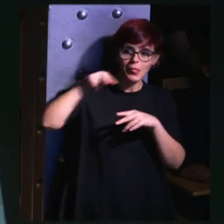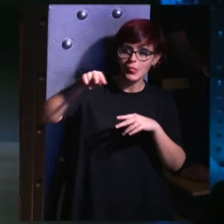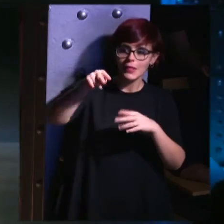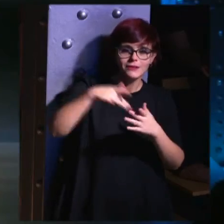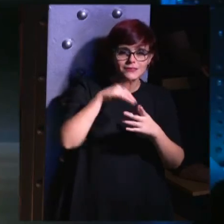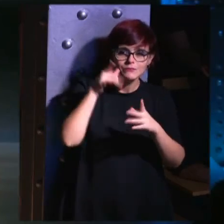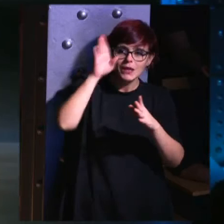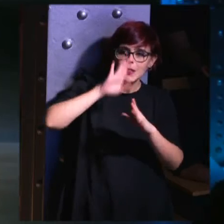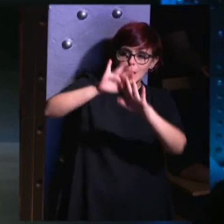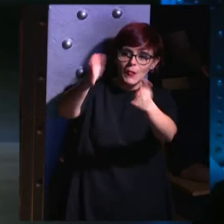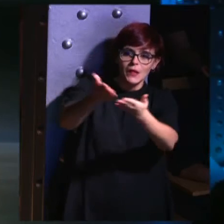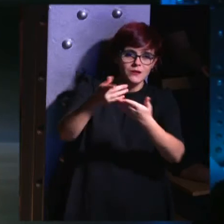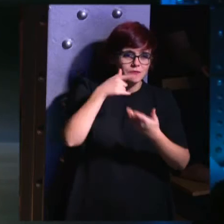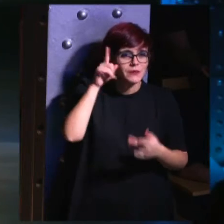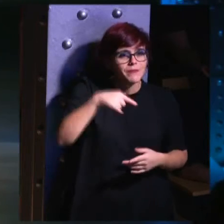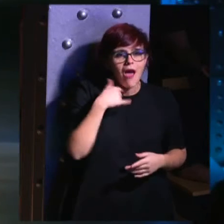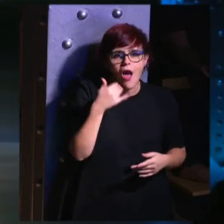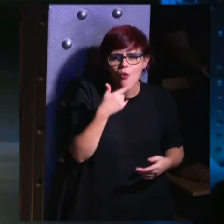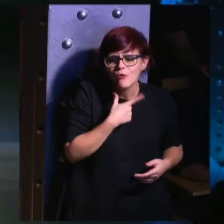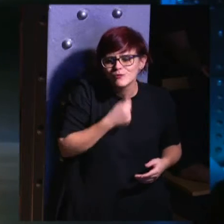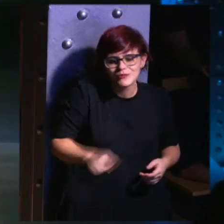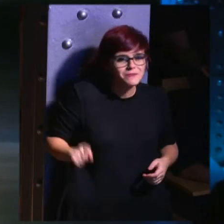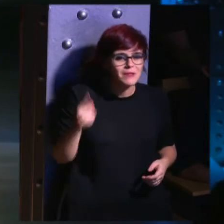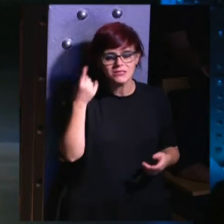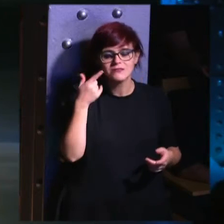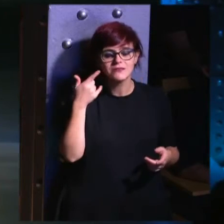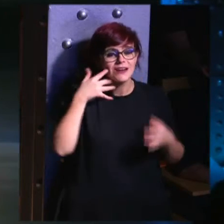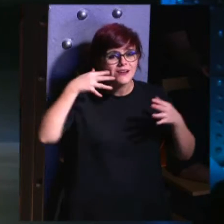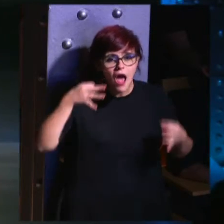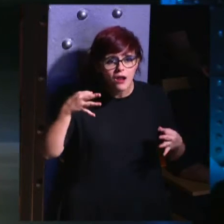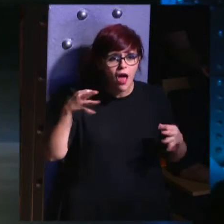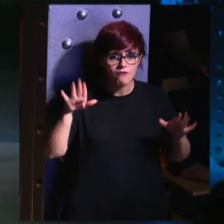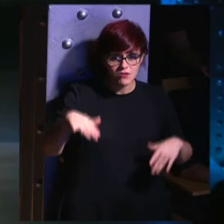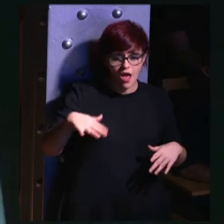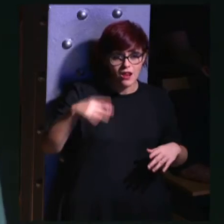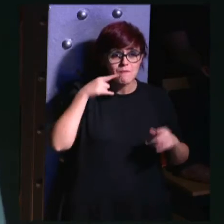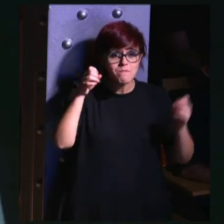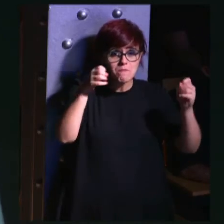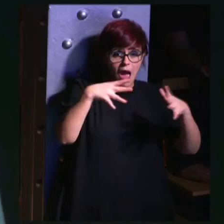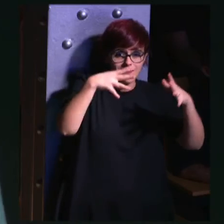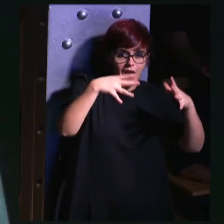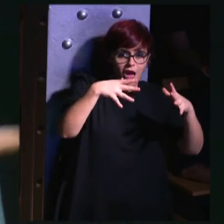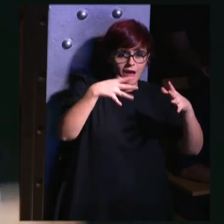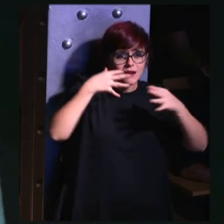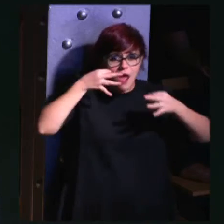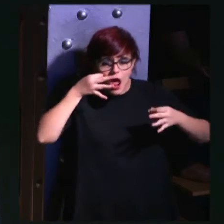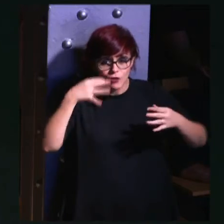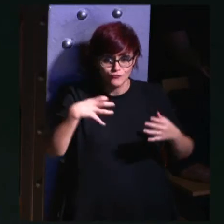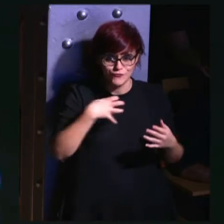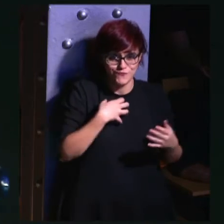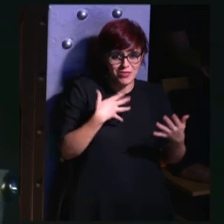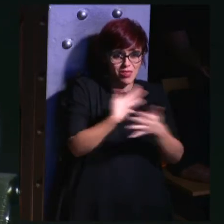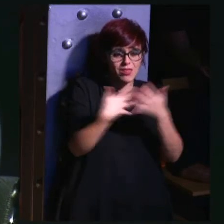Y una de las cosas que más me gustan es que es prácticamente indistinguible de la magia. Decía Arthur C. Clarke que cualquier